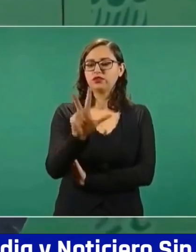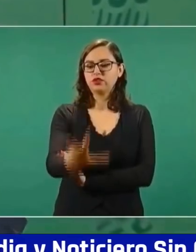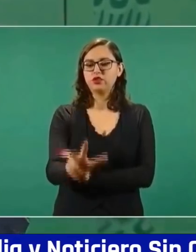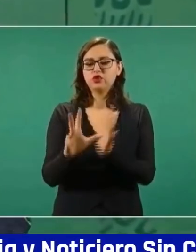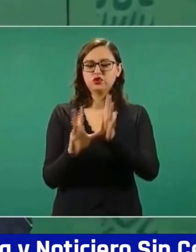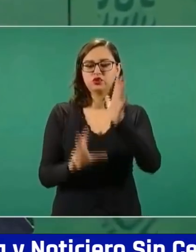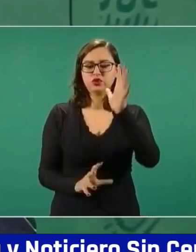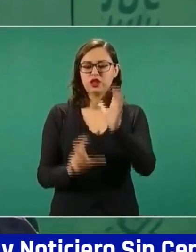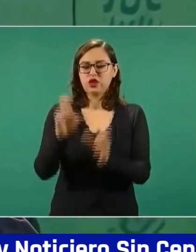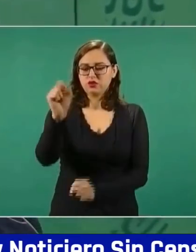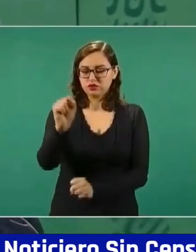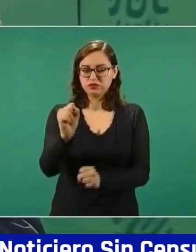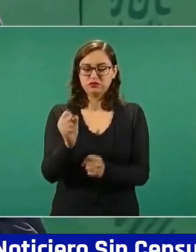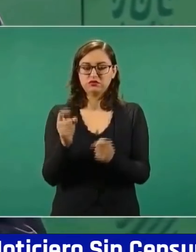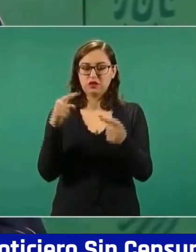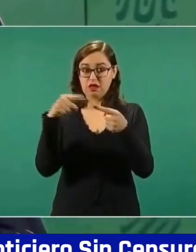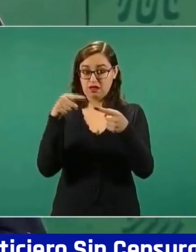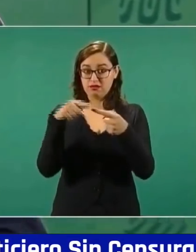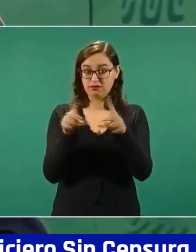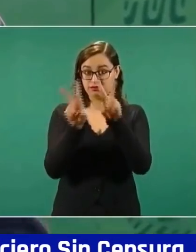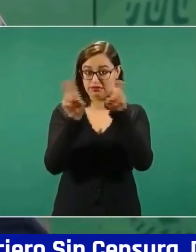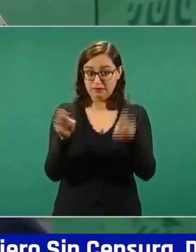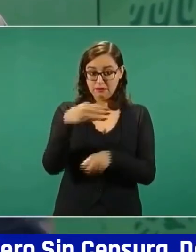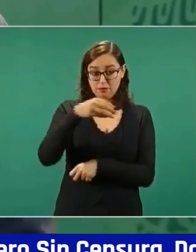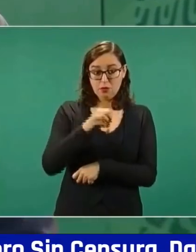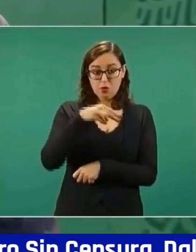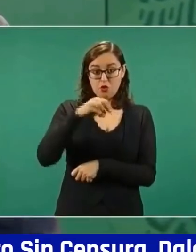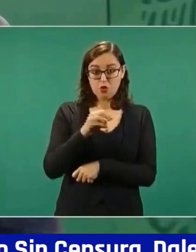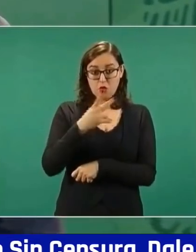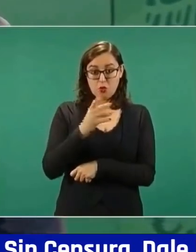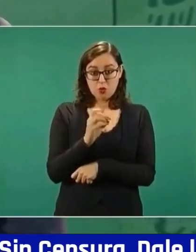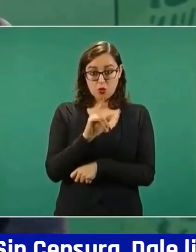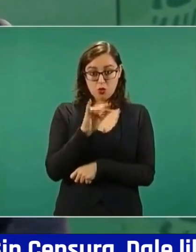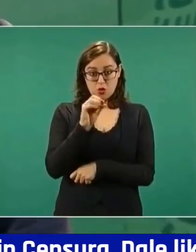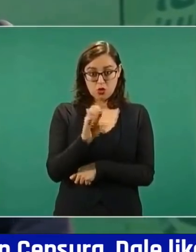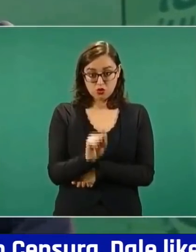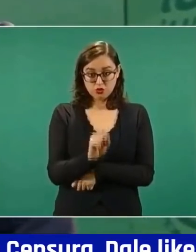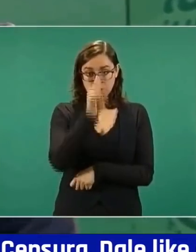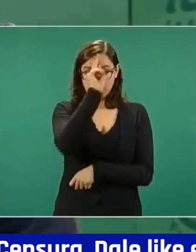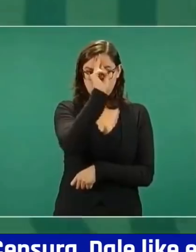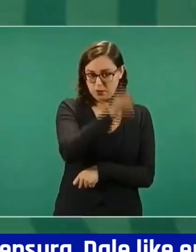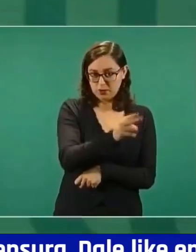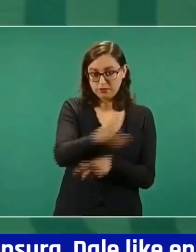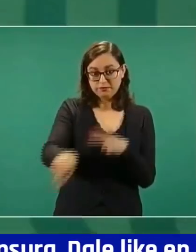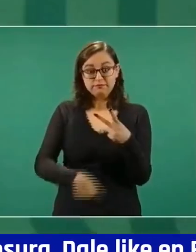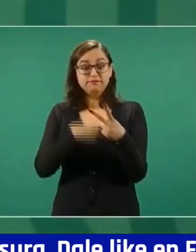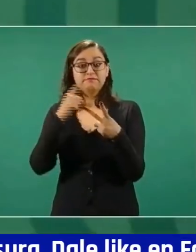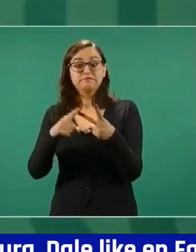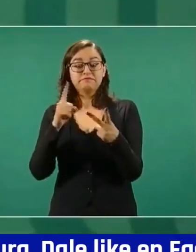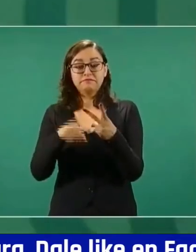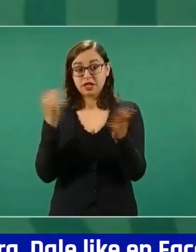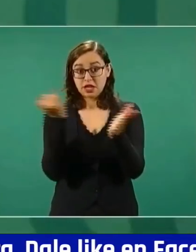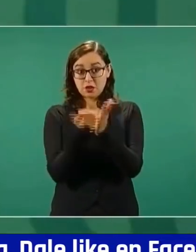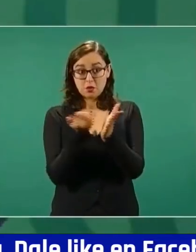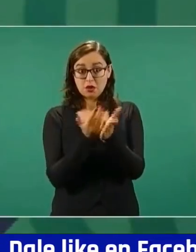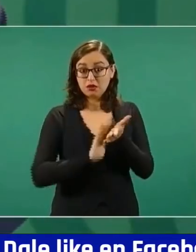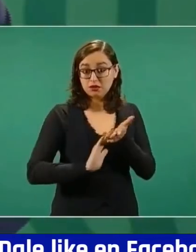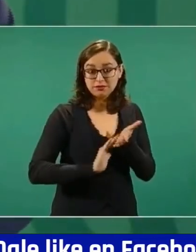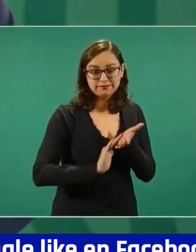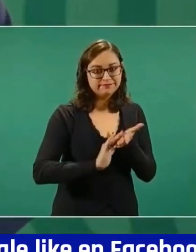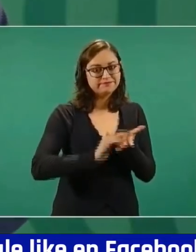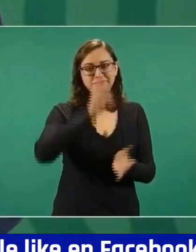ya se prohibió la condonación de impuestos. Esto